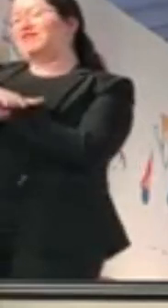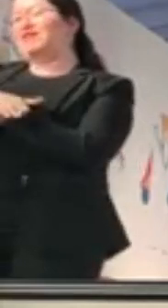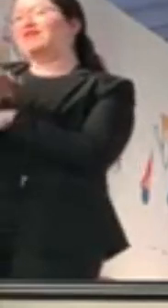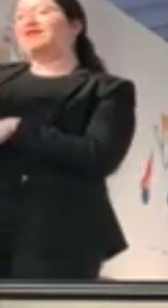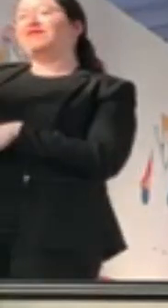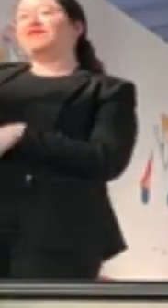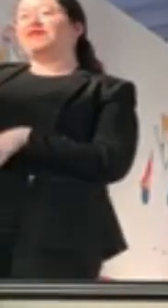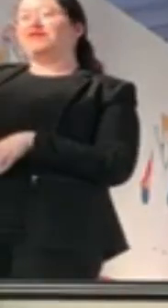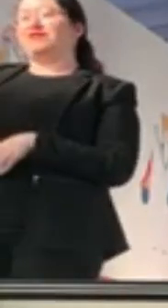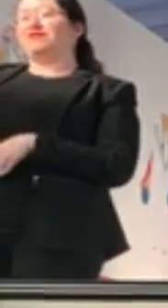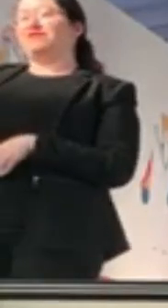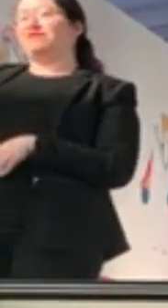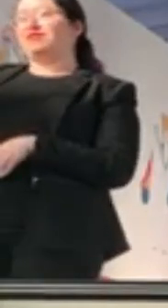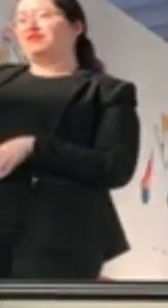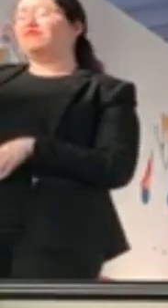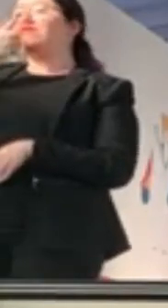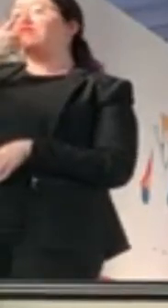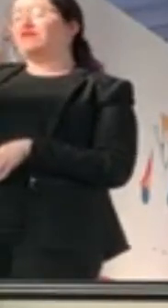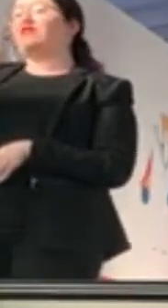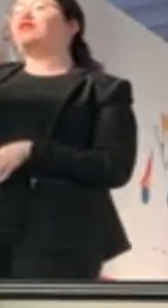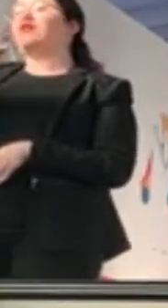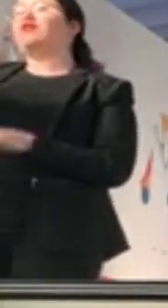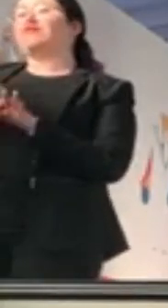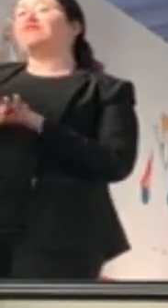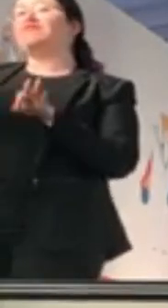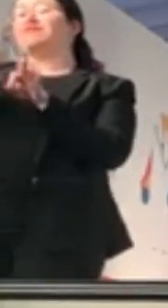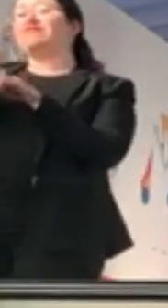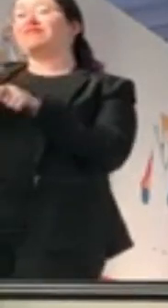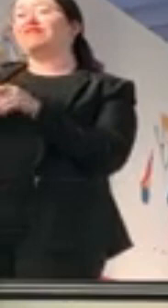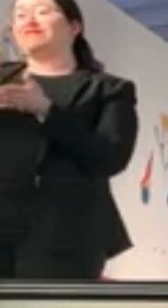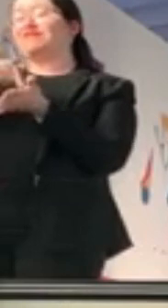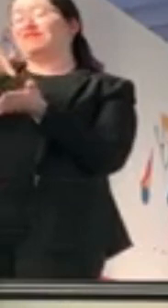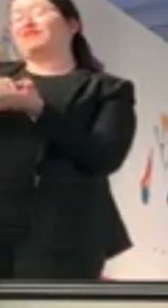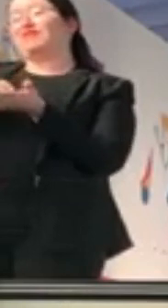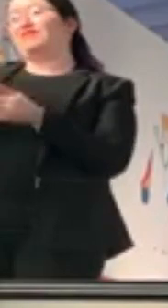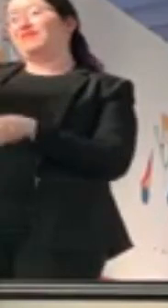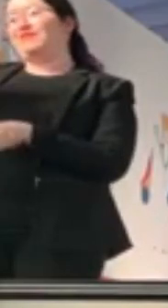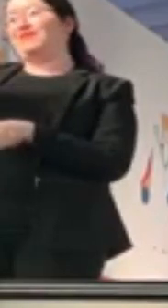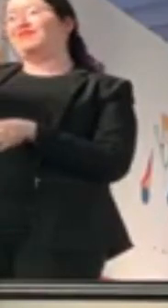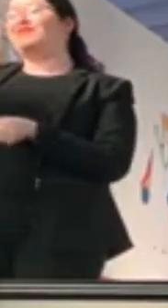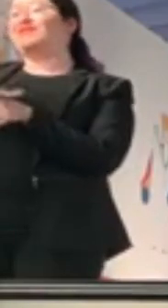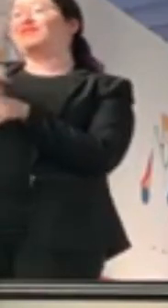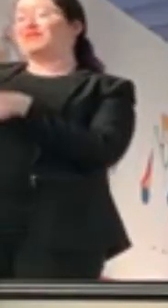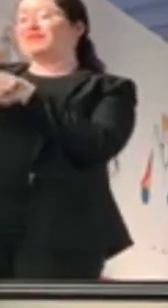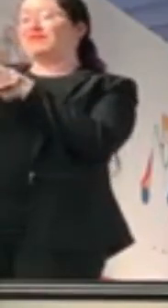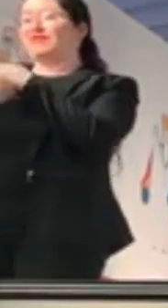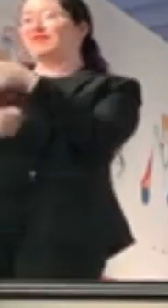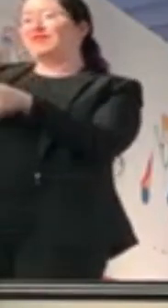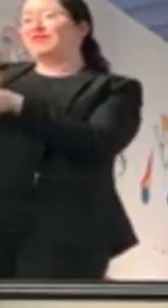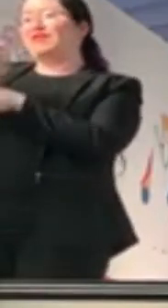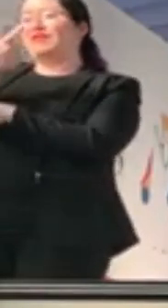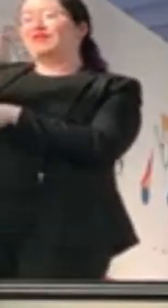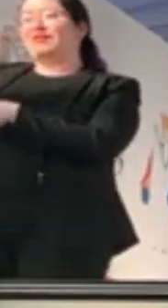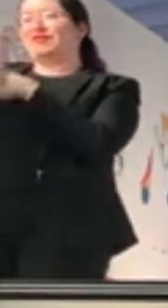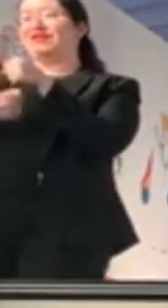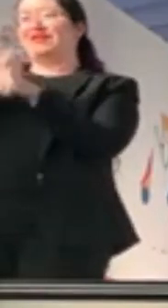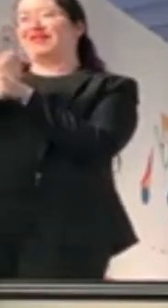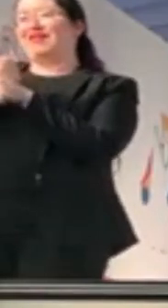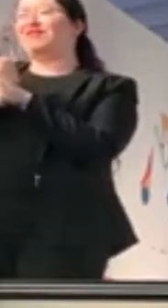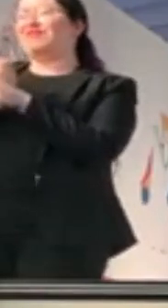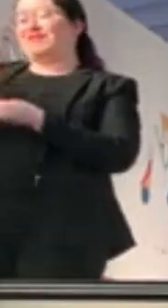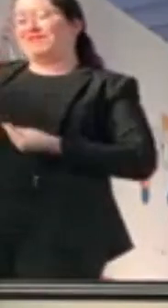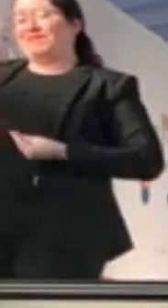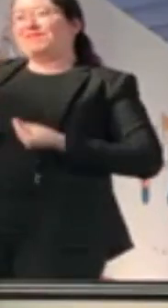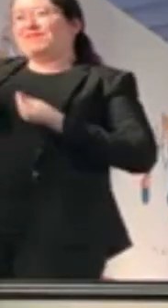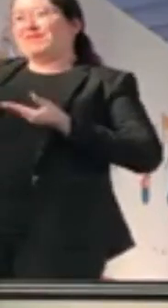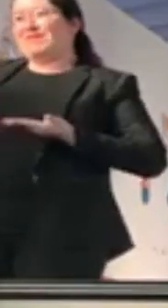ser feliz, me parece importantísimo que así se llame este espacio y el año que entra se cumplen 100 años de su natalicio.